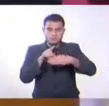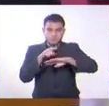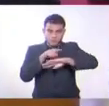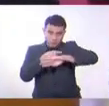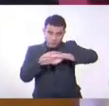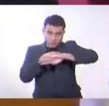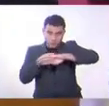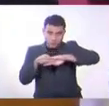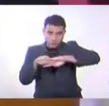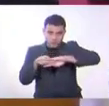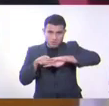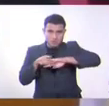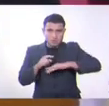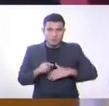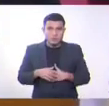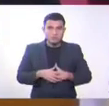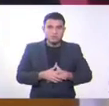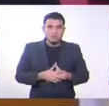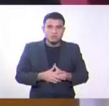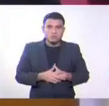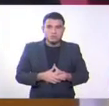Q?